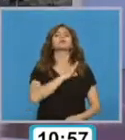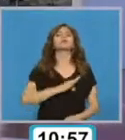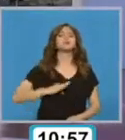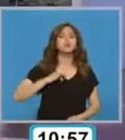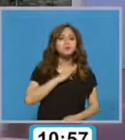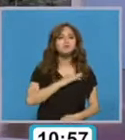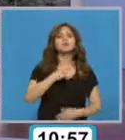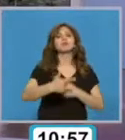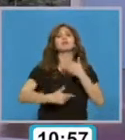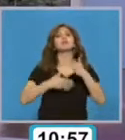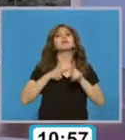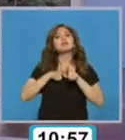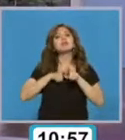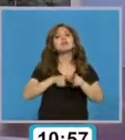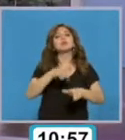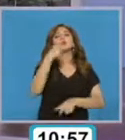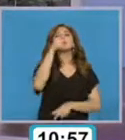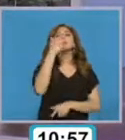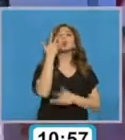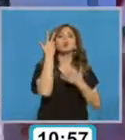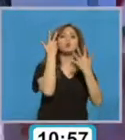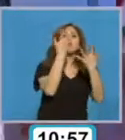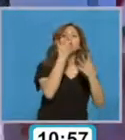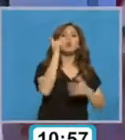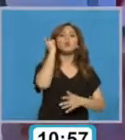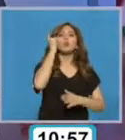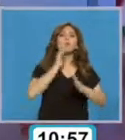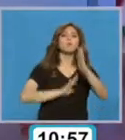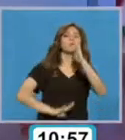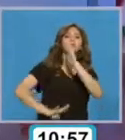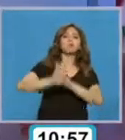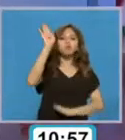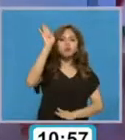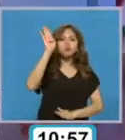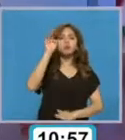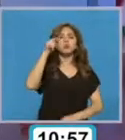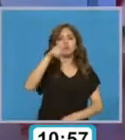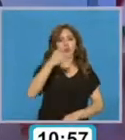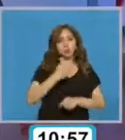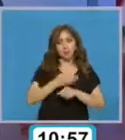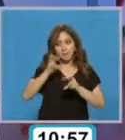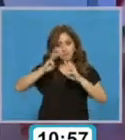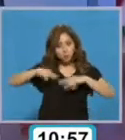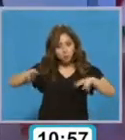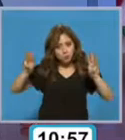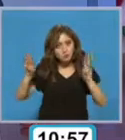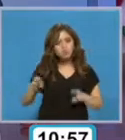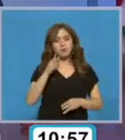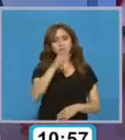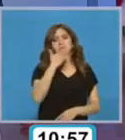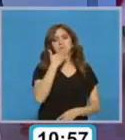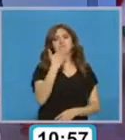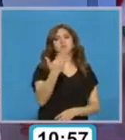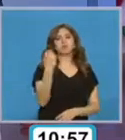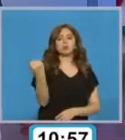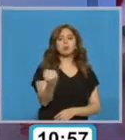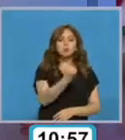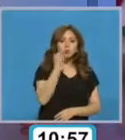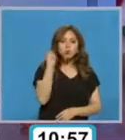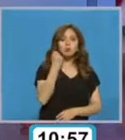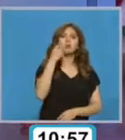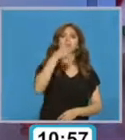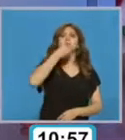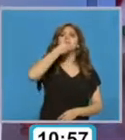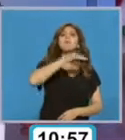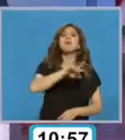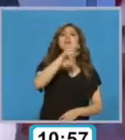continúen con su sueño, que tengan mucho éxito dentro de este mundo, de verdad, de la música, y que qué padre que estén haciendo lo que más les guste.